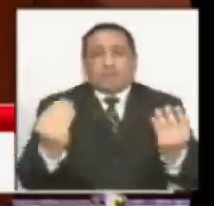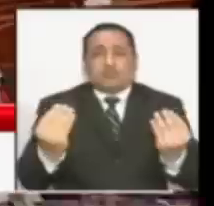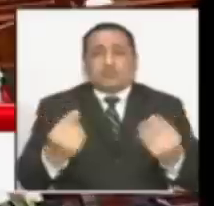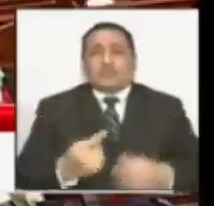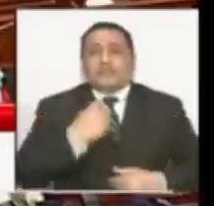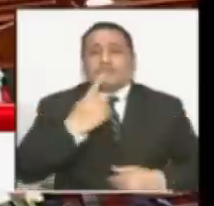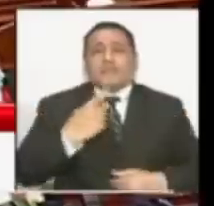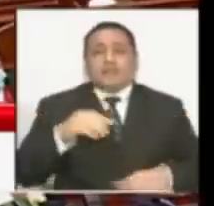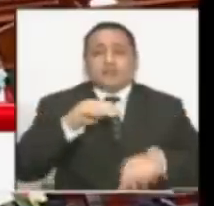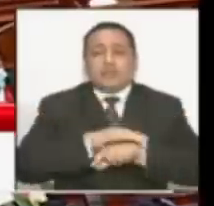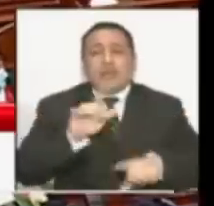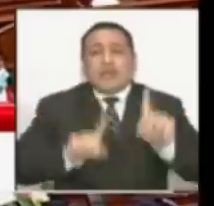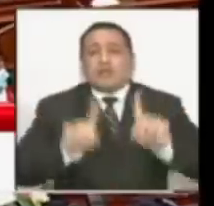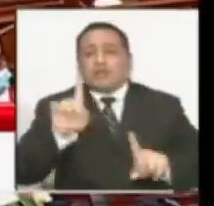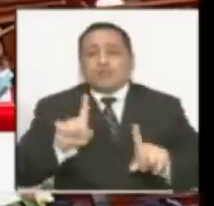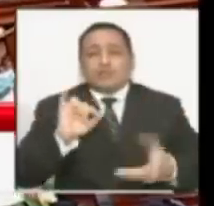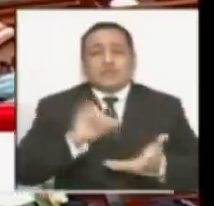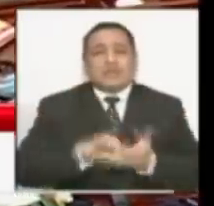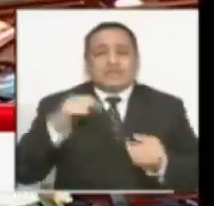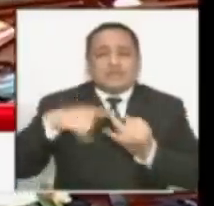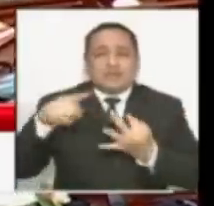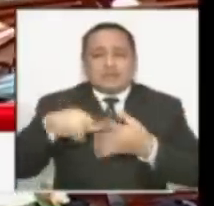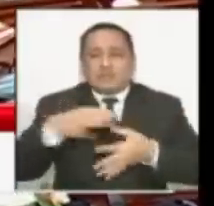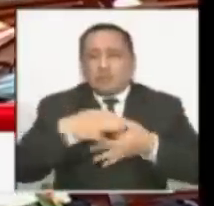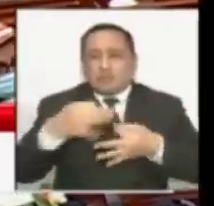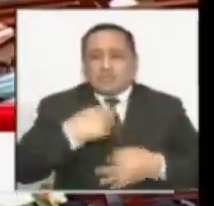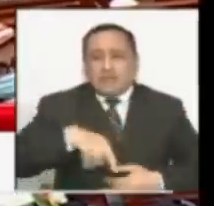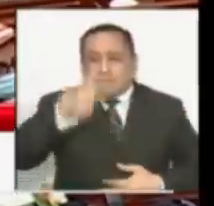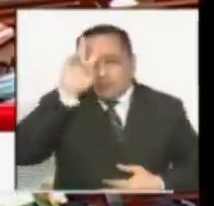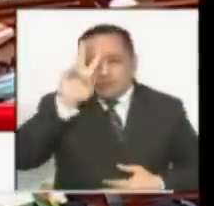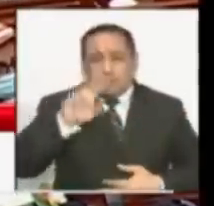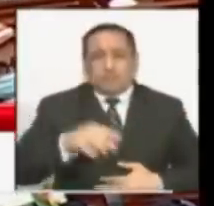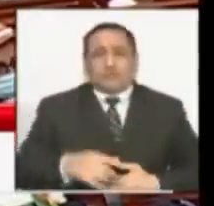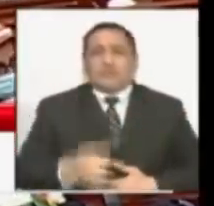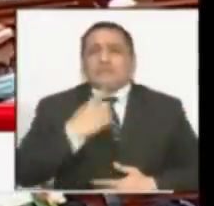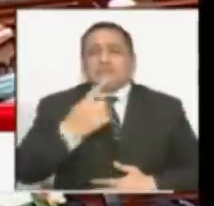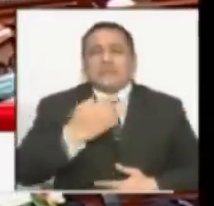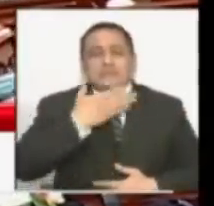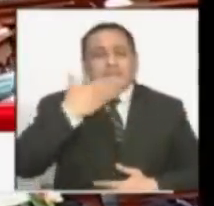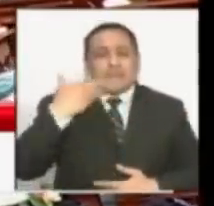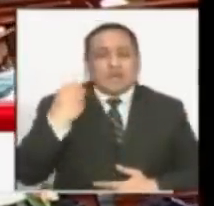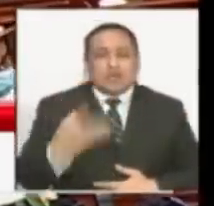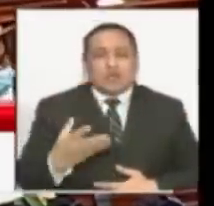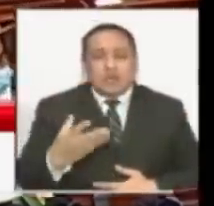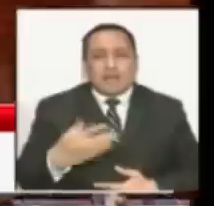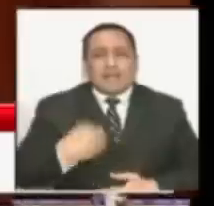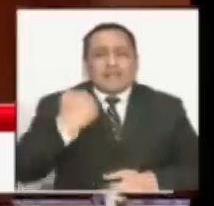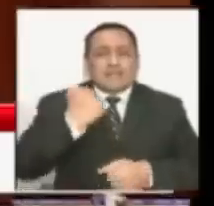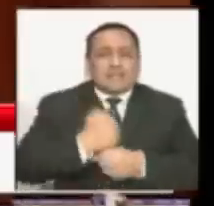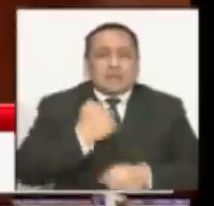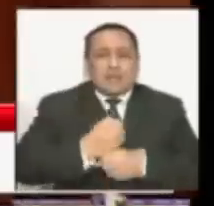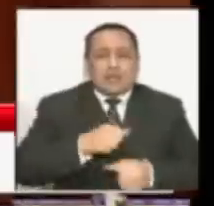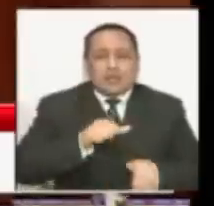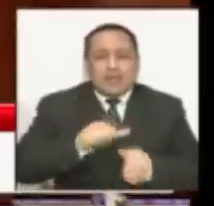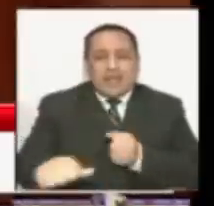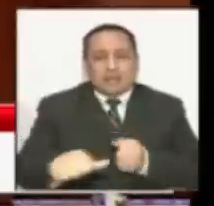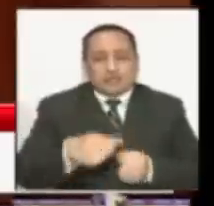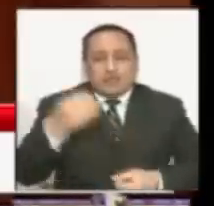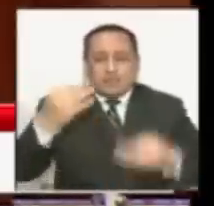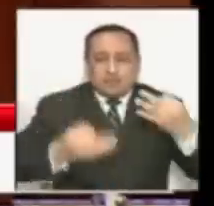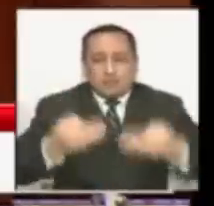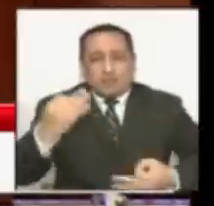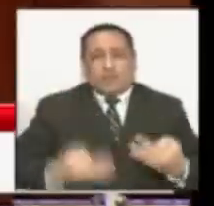ustedes, sobre todo aquellos en las diversas regiones de nuestro país, mejorar la ejecución